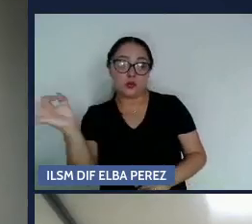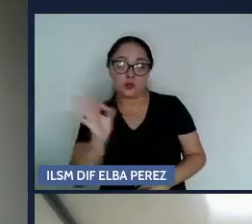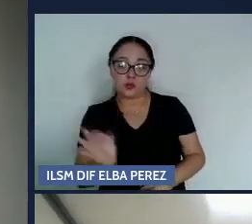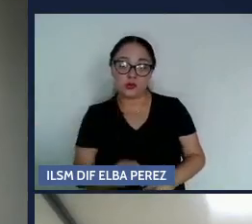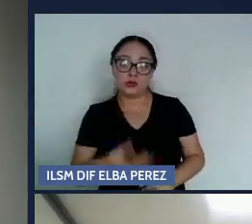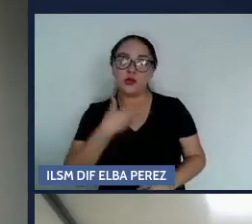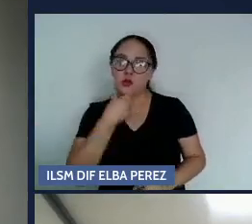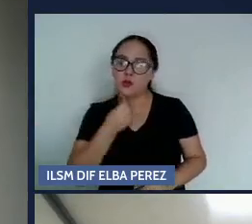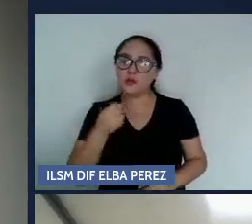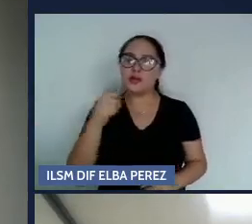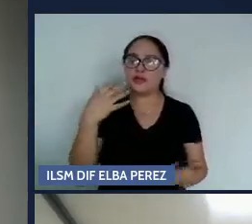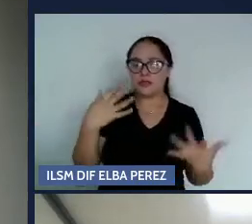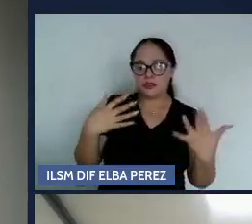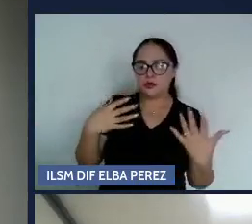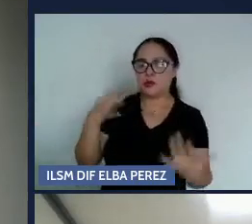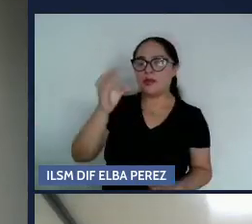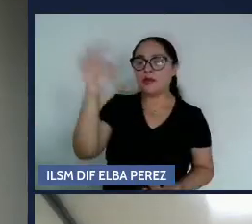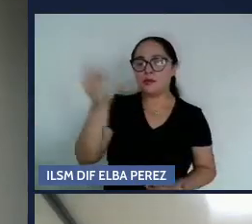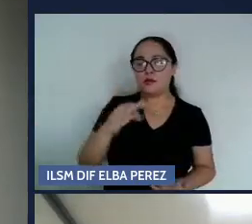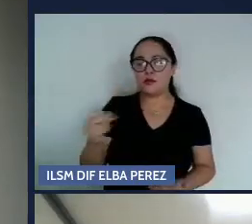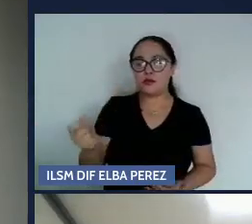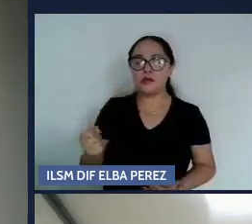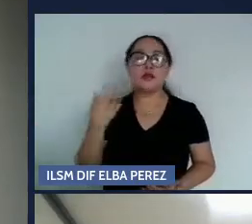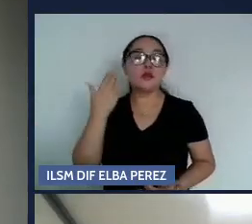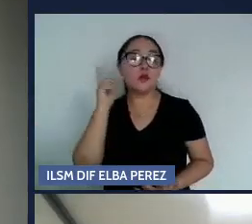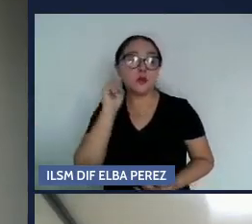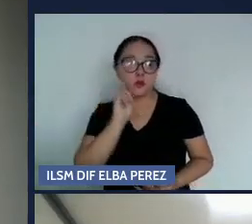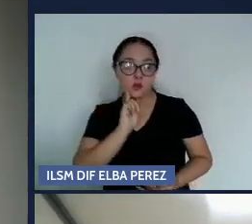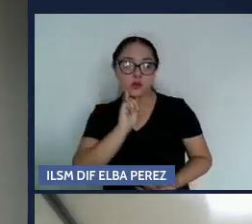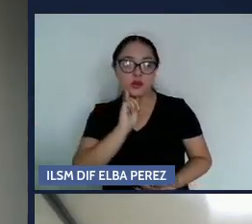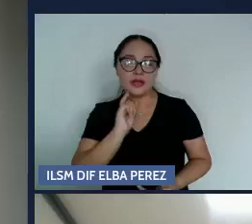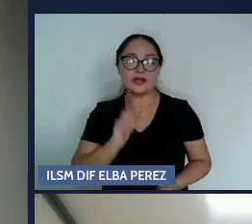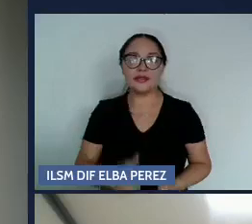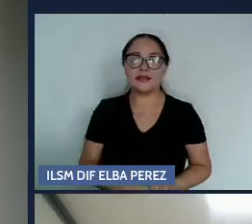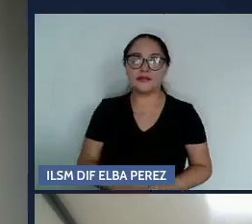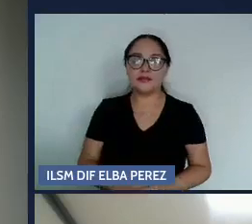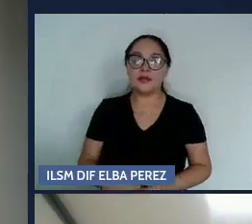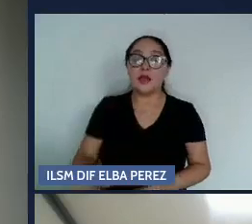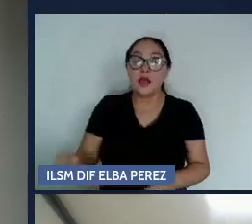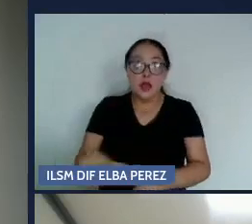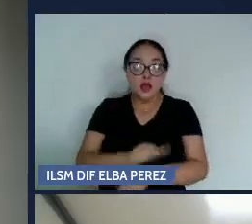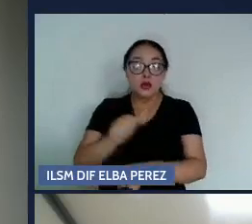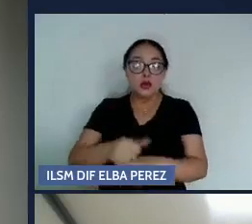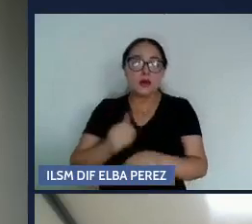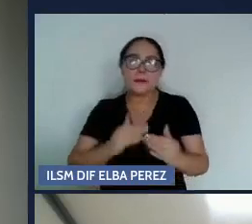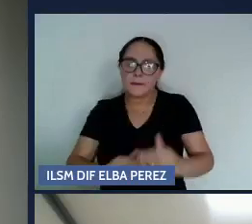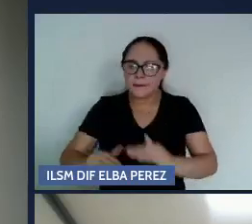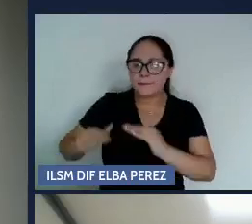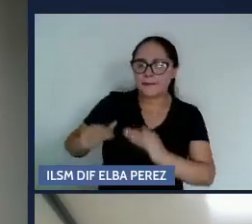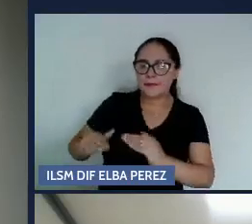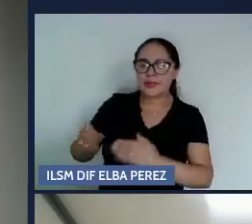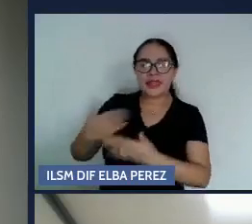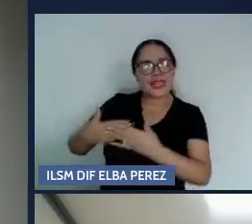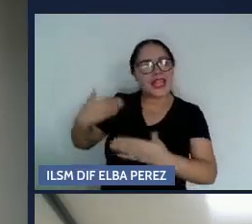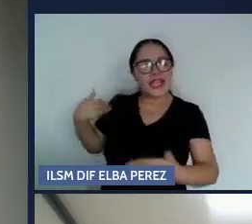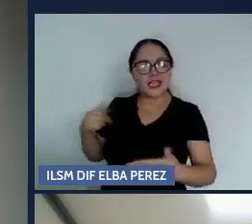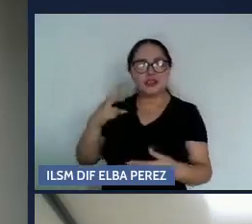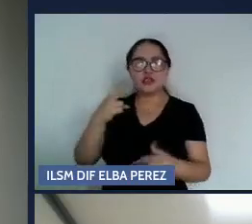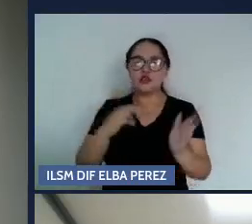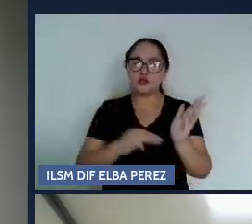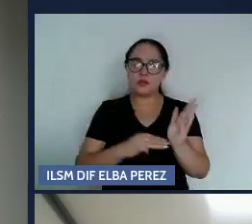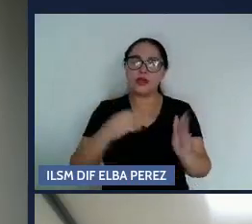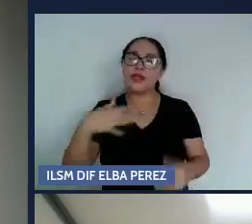Otra situación muy importante, las candidaturas independientes. Antes de 2014, solamente un